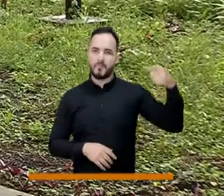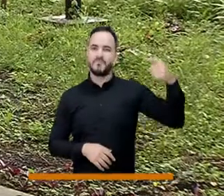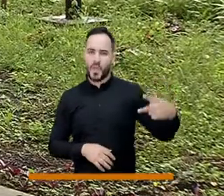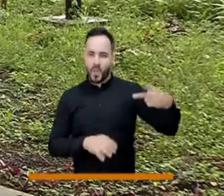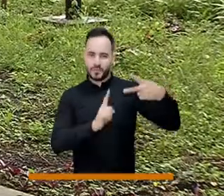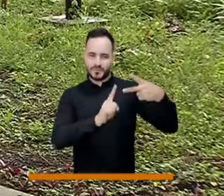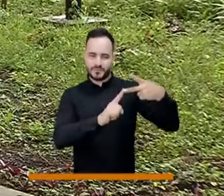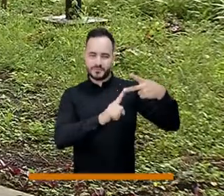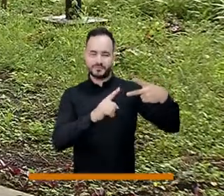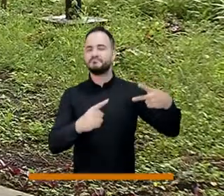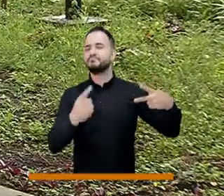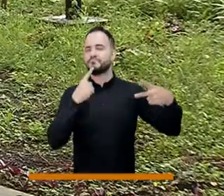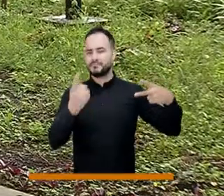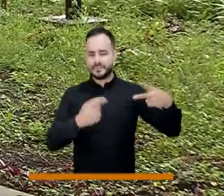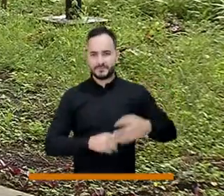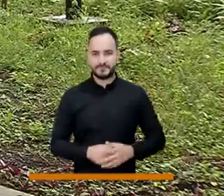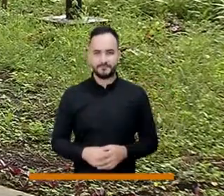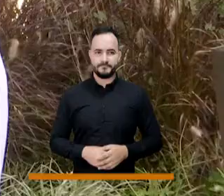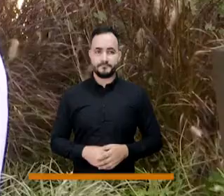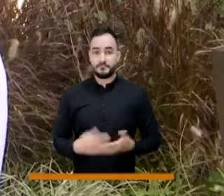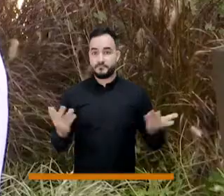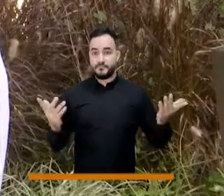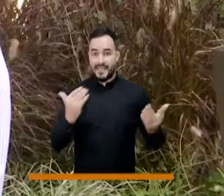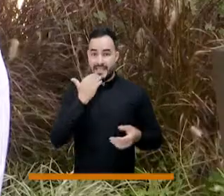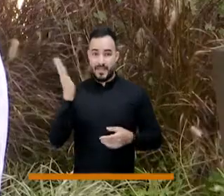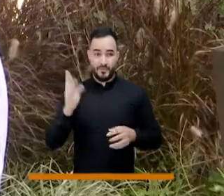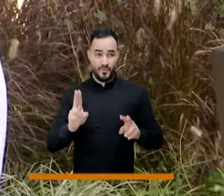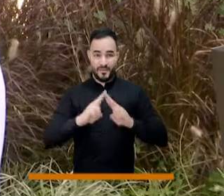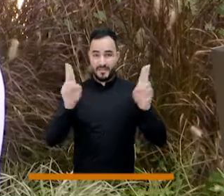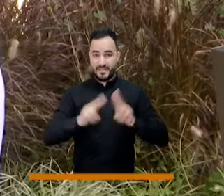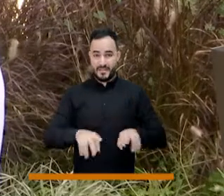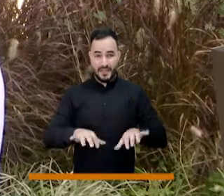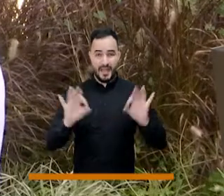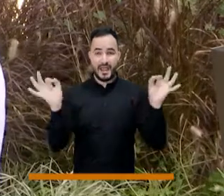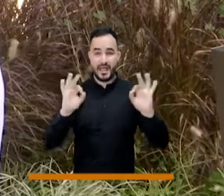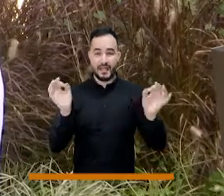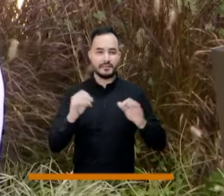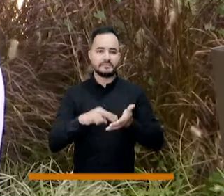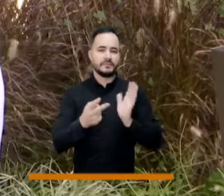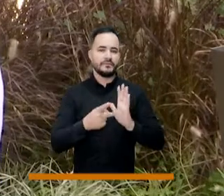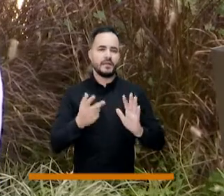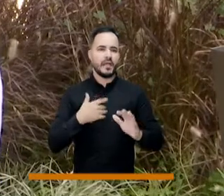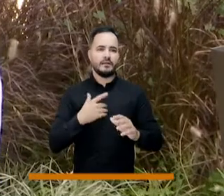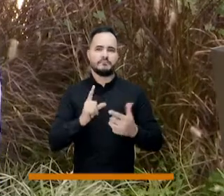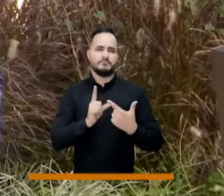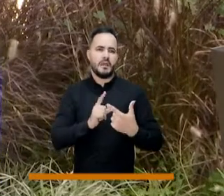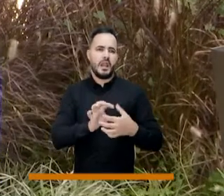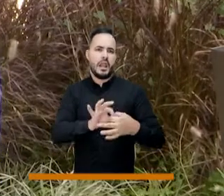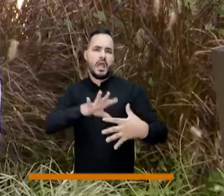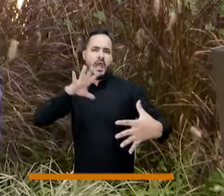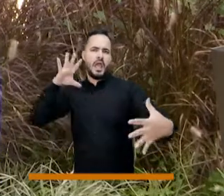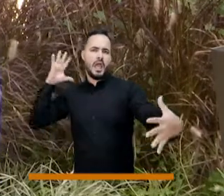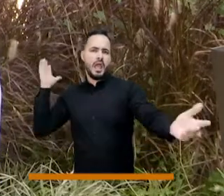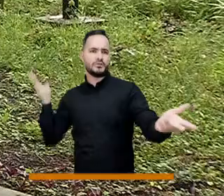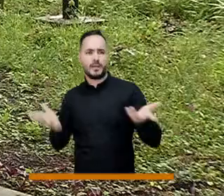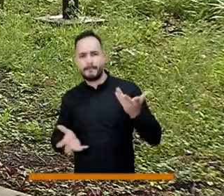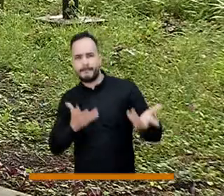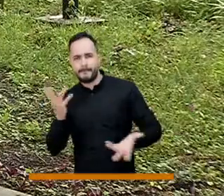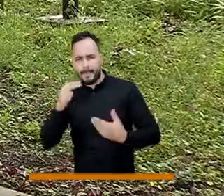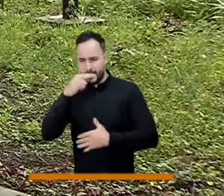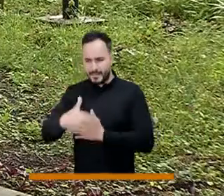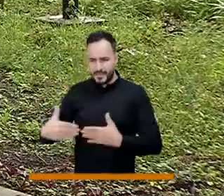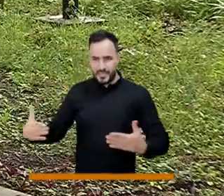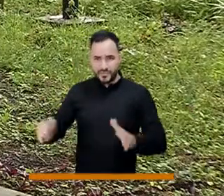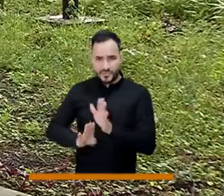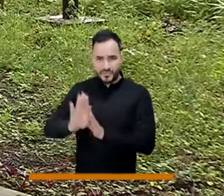públicos. También nos dice por aquí @ChrisGomez25. No tener Internet es estar alejado de todo. Para el buen desarrollo